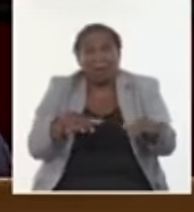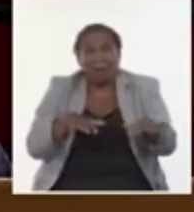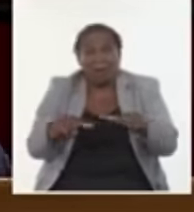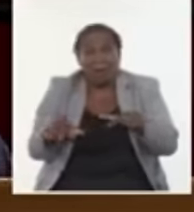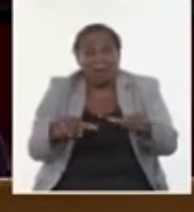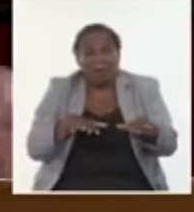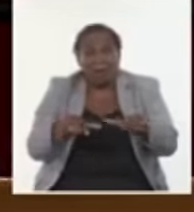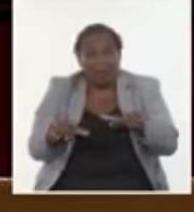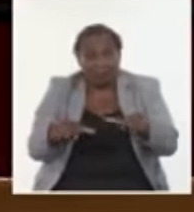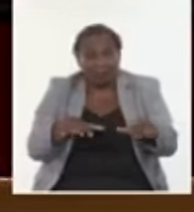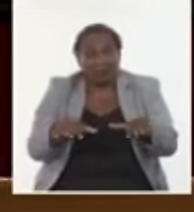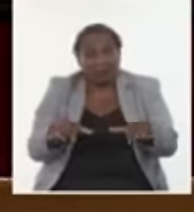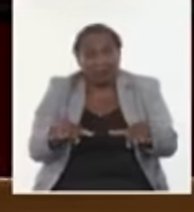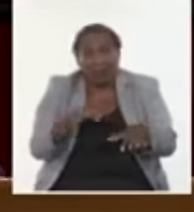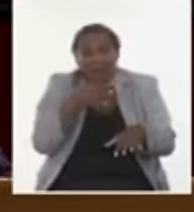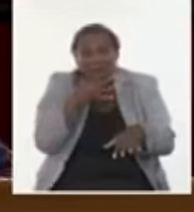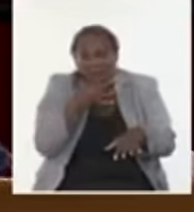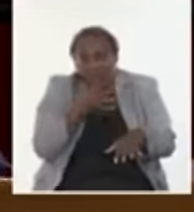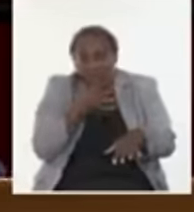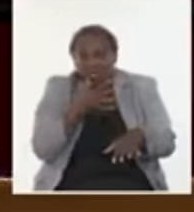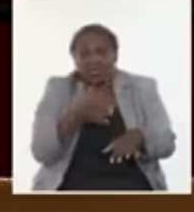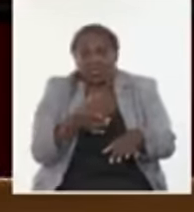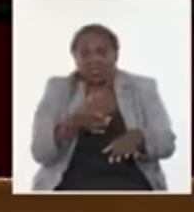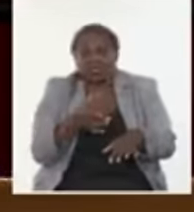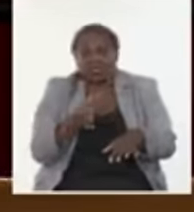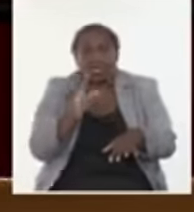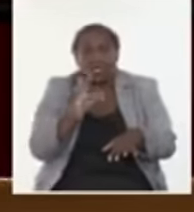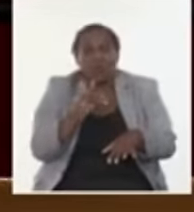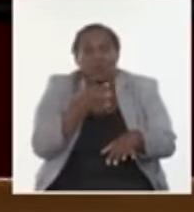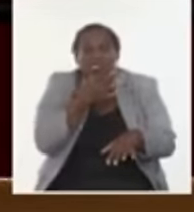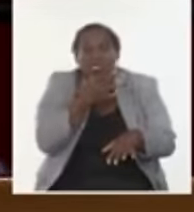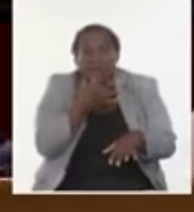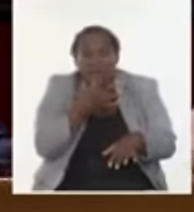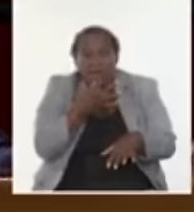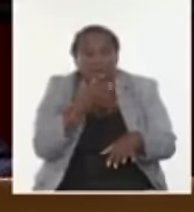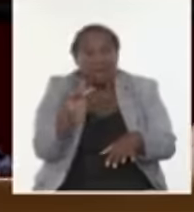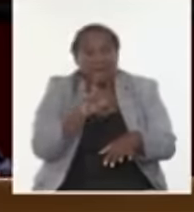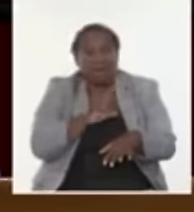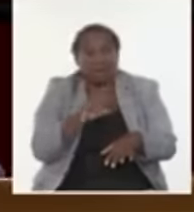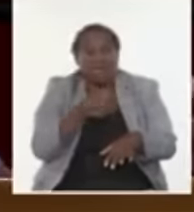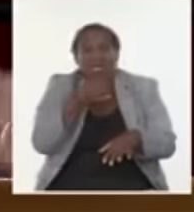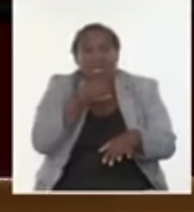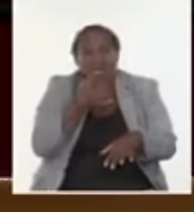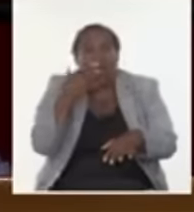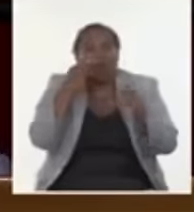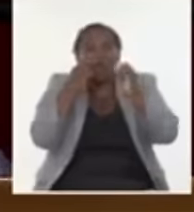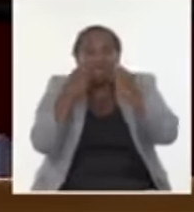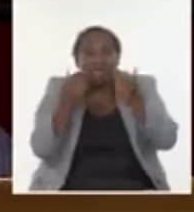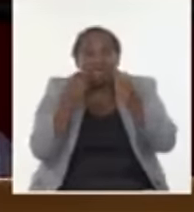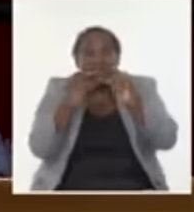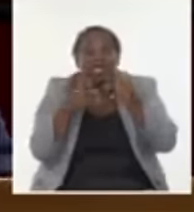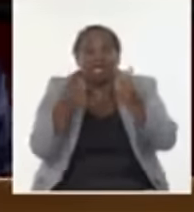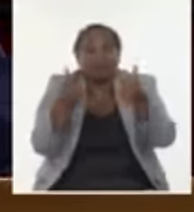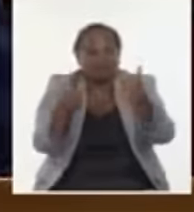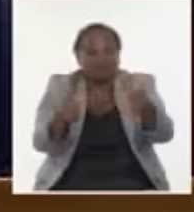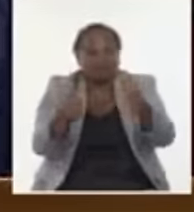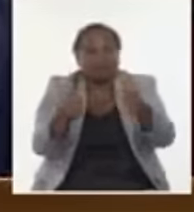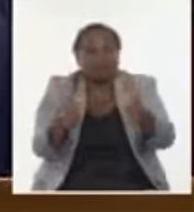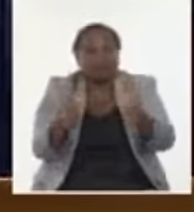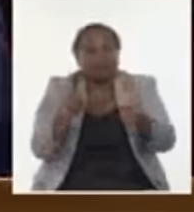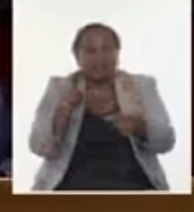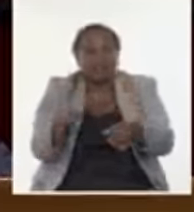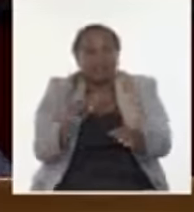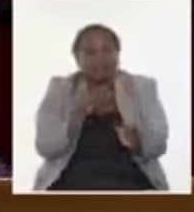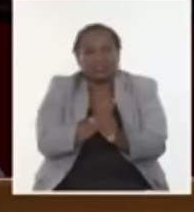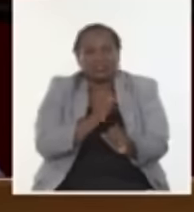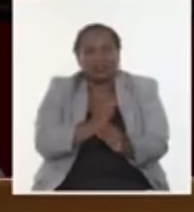asegurar ese proceso. No se trata de envejecer, sino envejecer con calidad de vida. Y ese es el empeño que tenemos nosotros